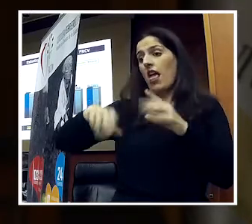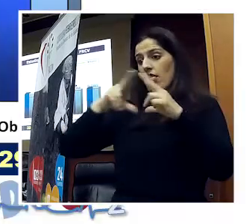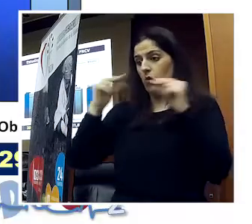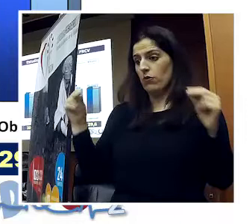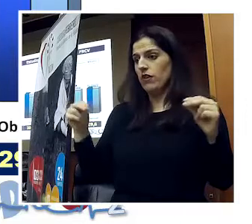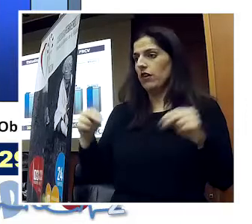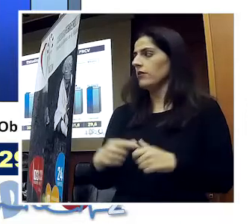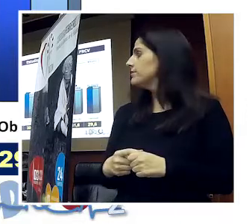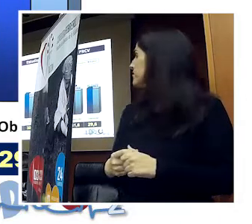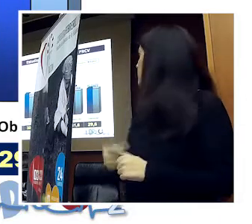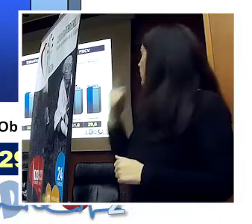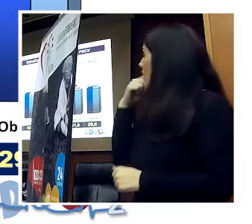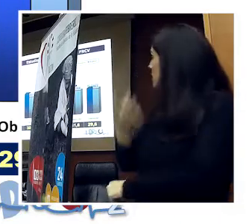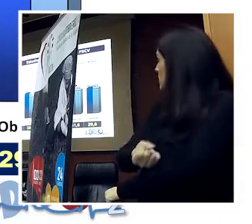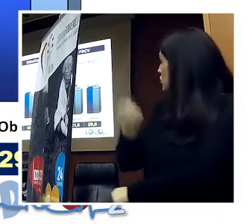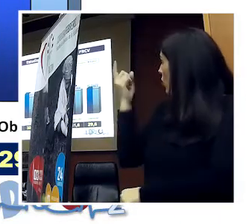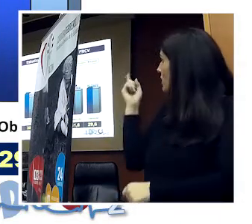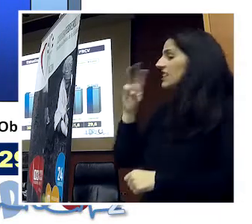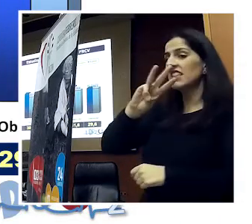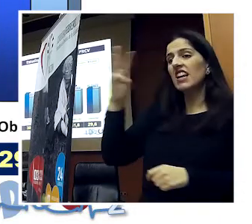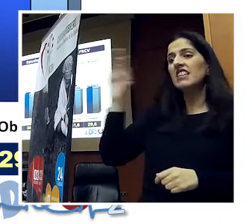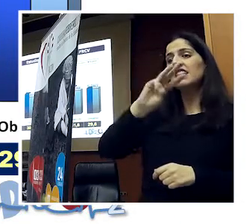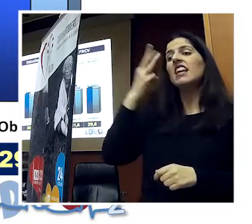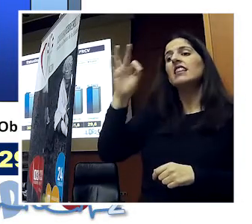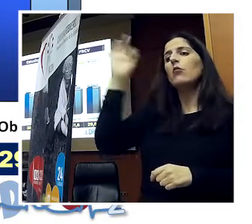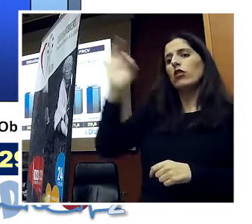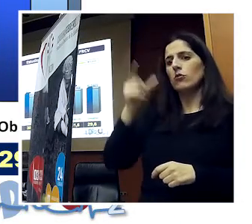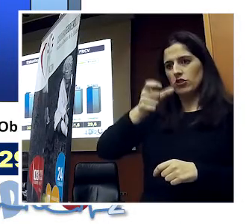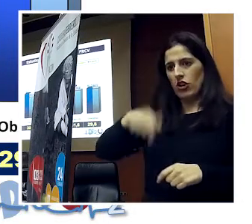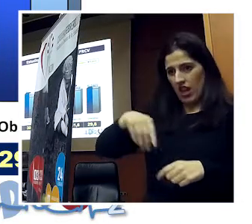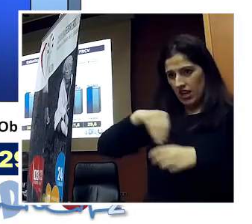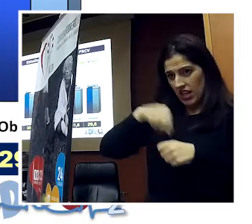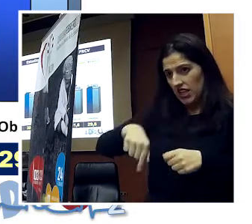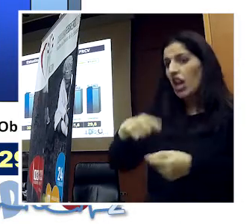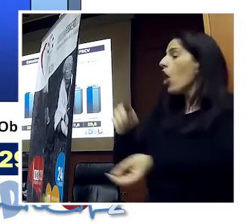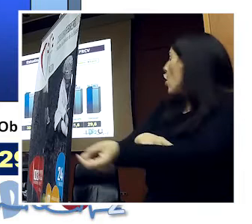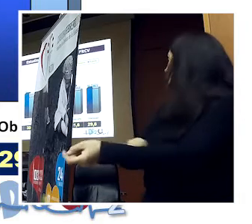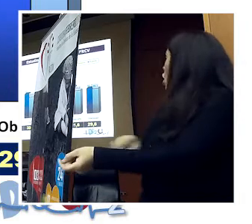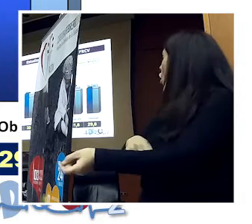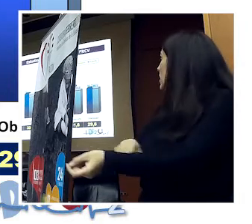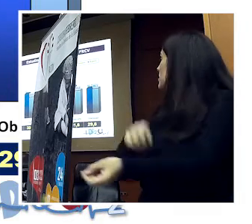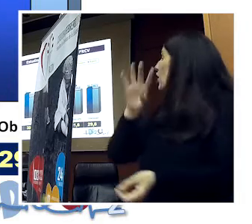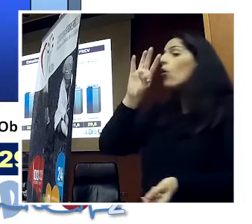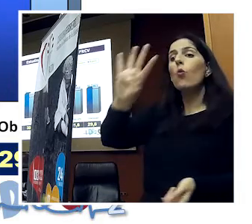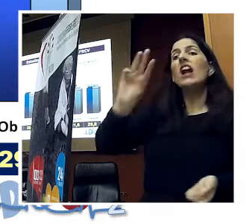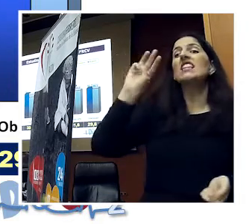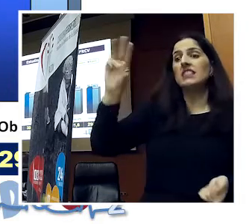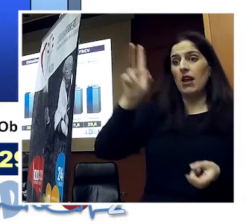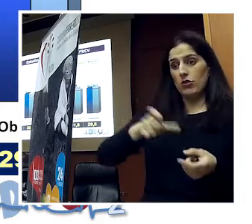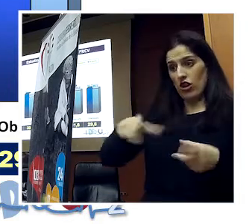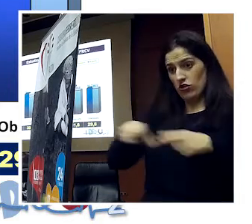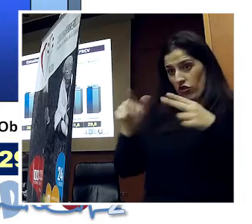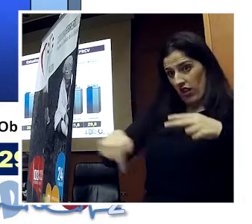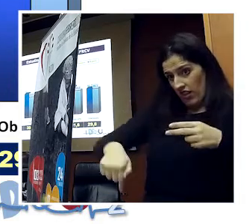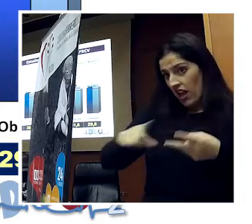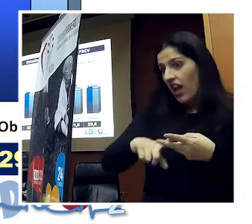veis, tanto la hipertensión arterial con un 30%, fijaros la dislipemia con casi un 40% o no, más de un 40%, la